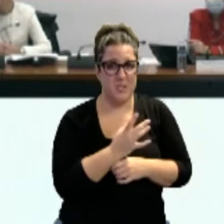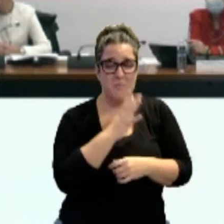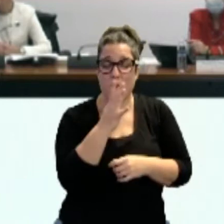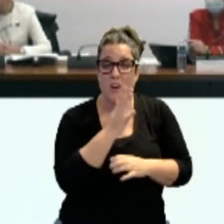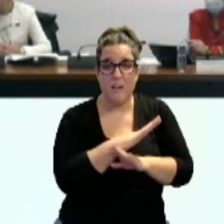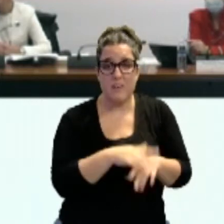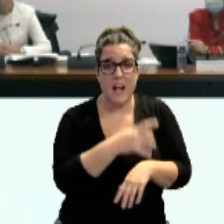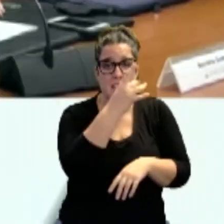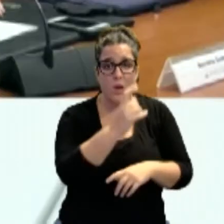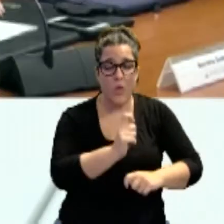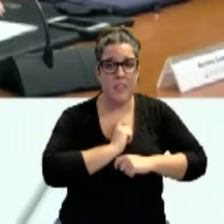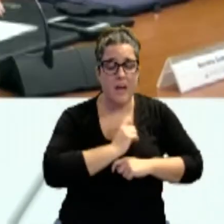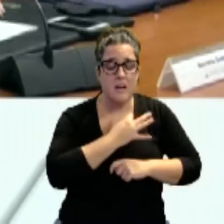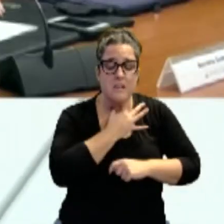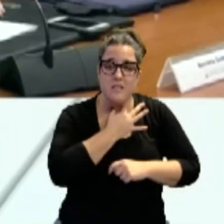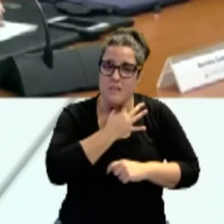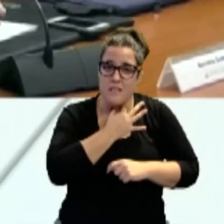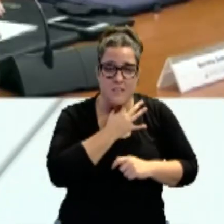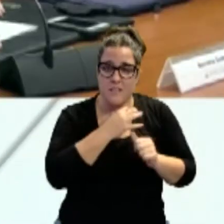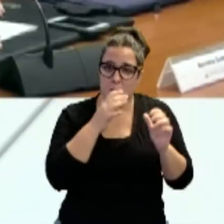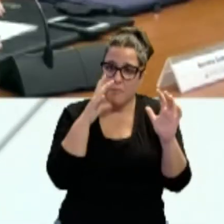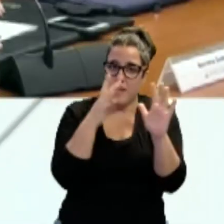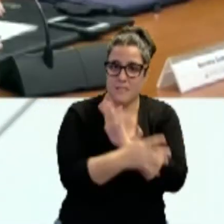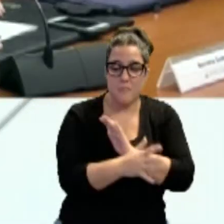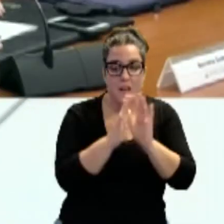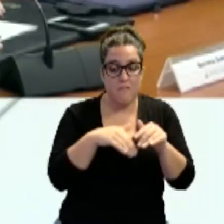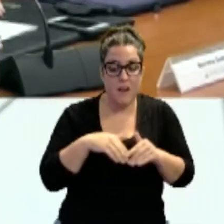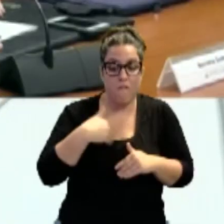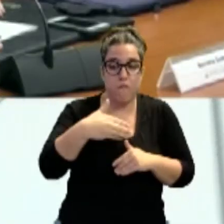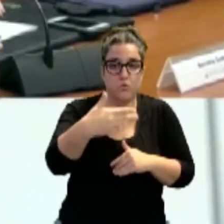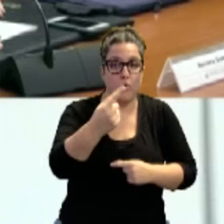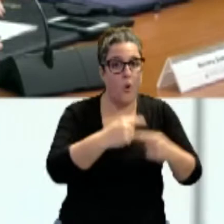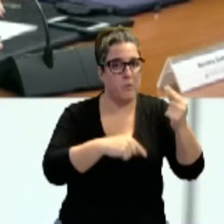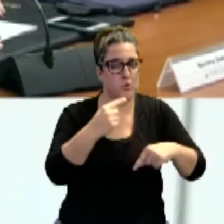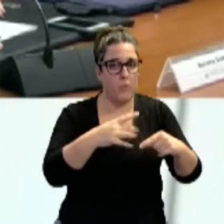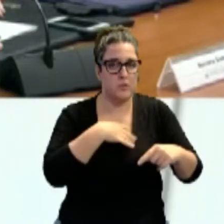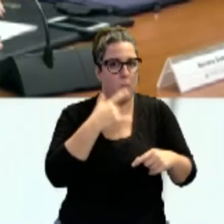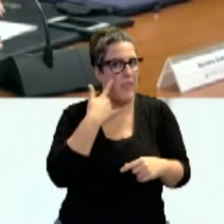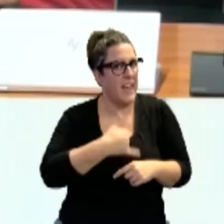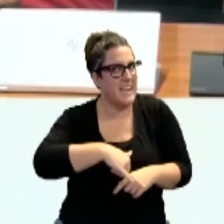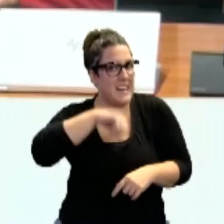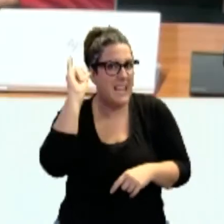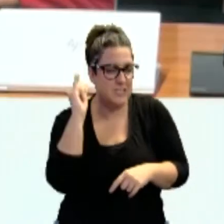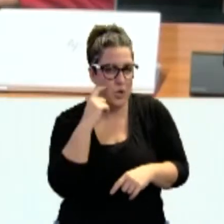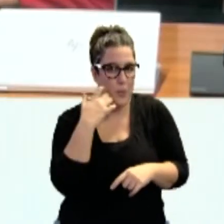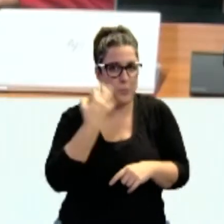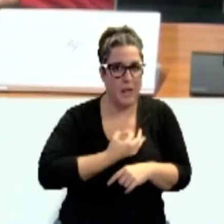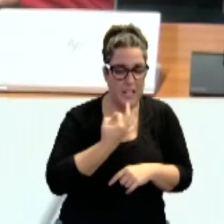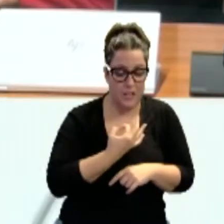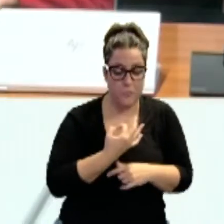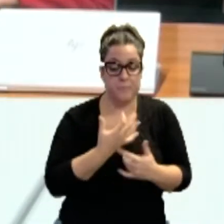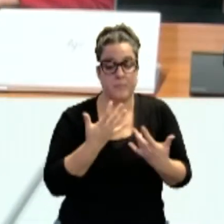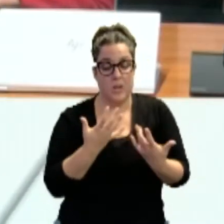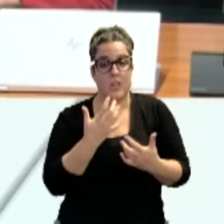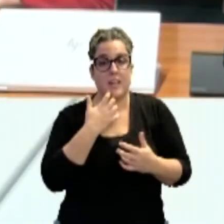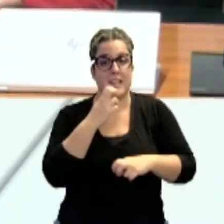que nos va a ahogar de por vida y que va a poner en riesgo presupuestos venideros. Creemos que con una reforma fiscal